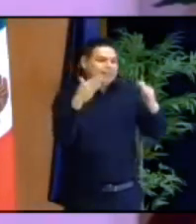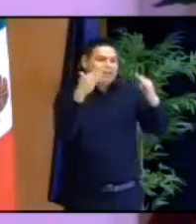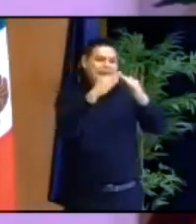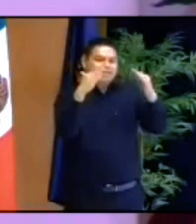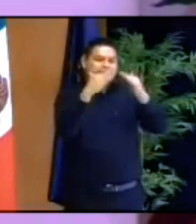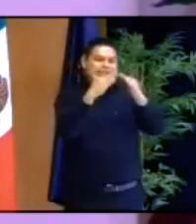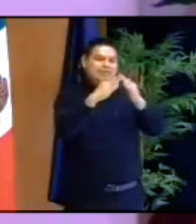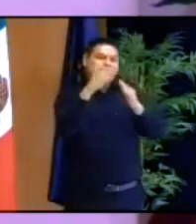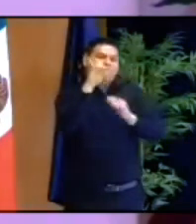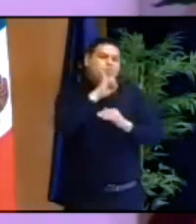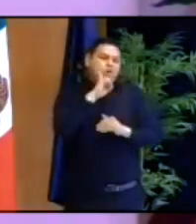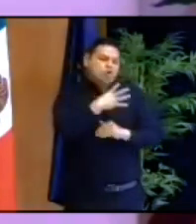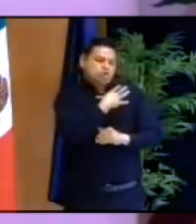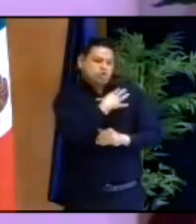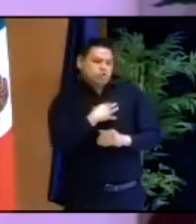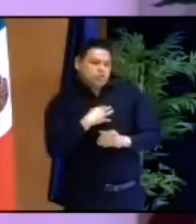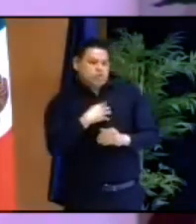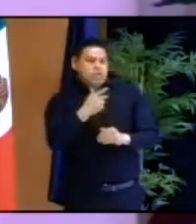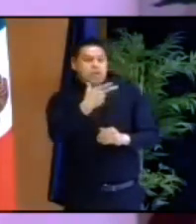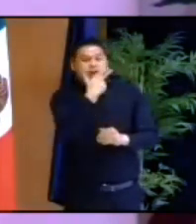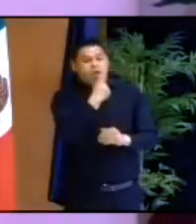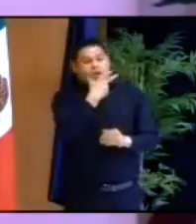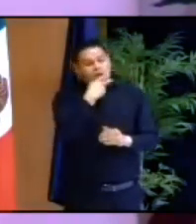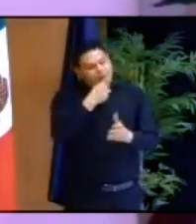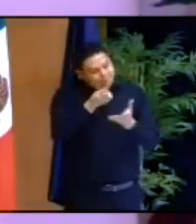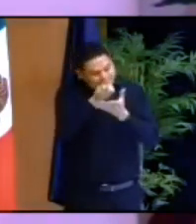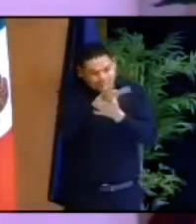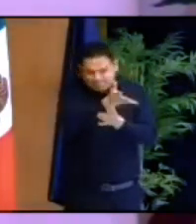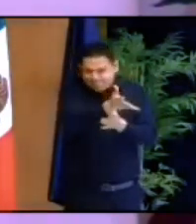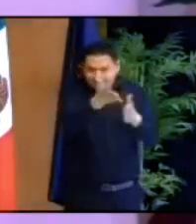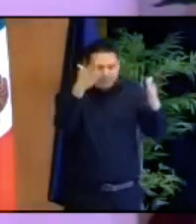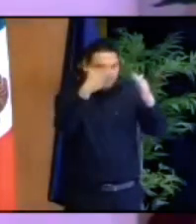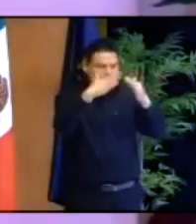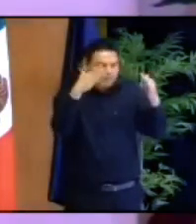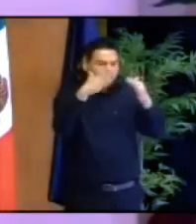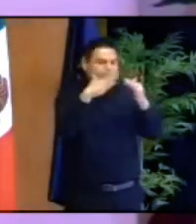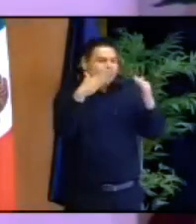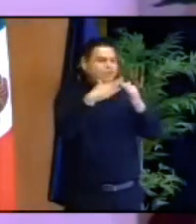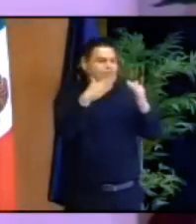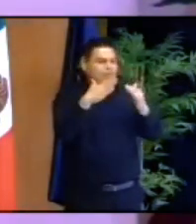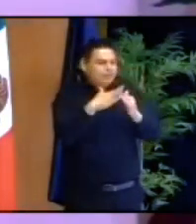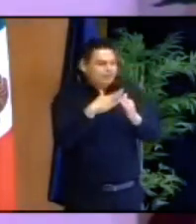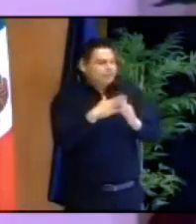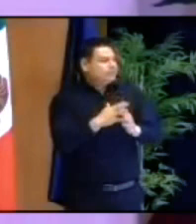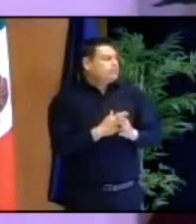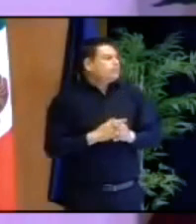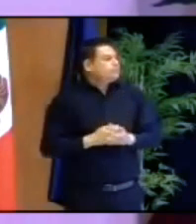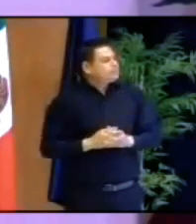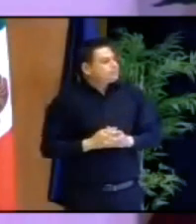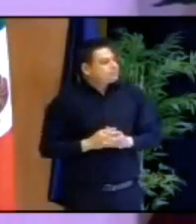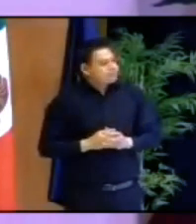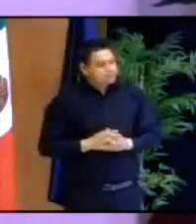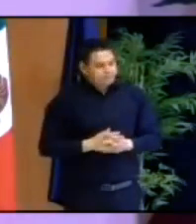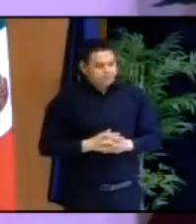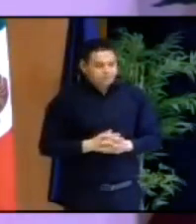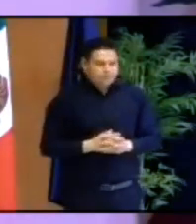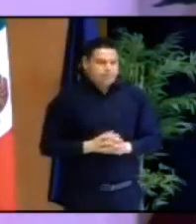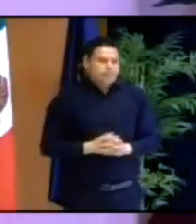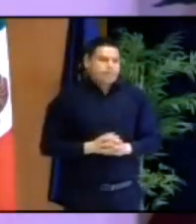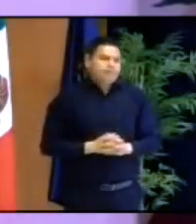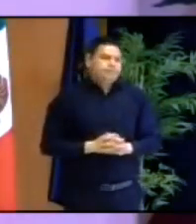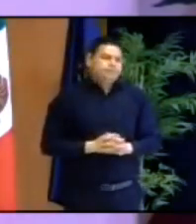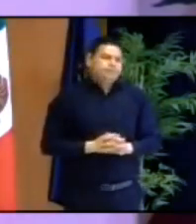con sus hijos. Y el agresor sale de casa con medidas cautelares o detención inclusive.